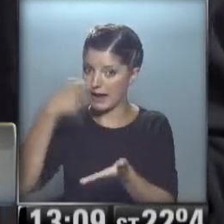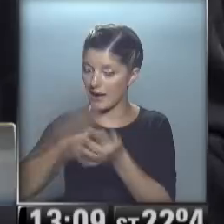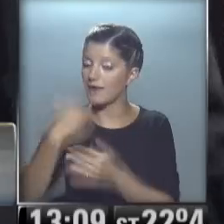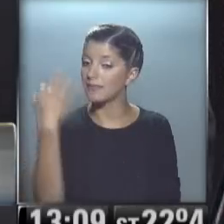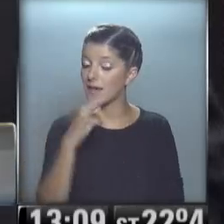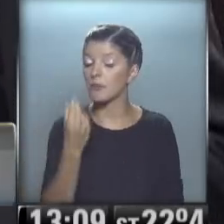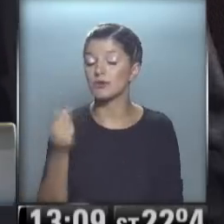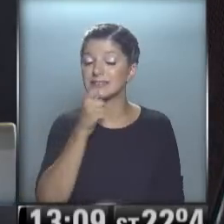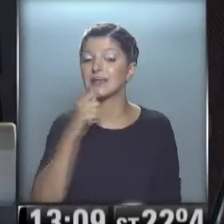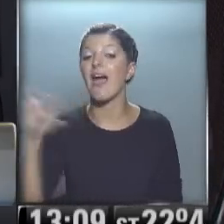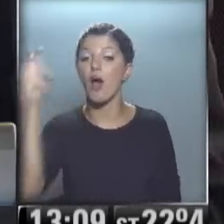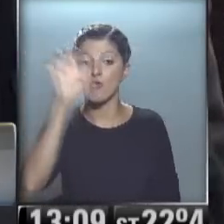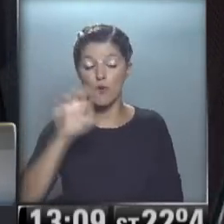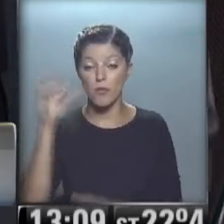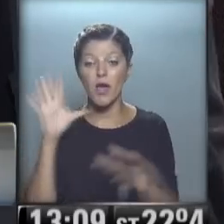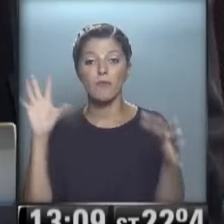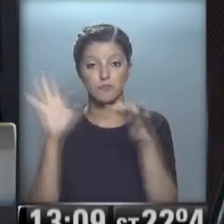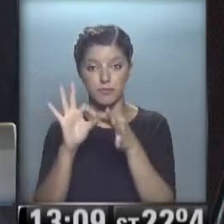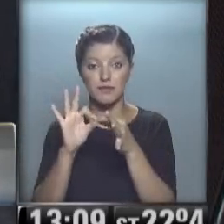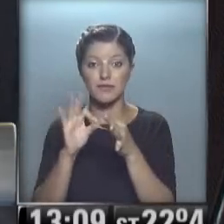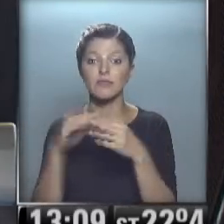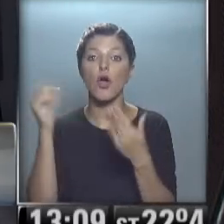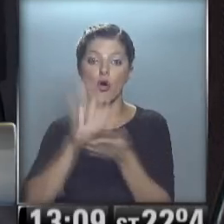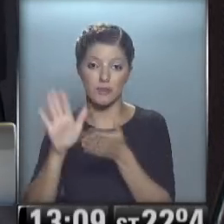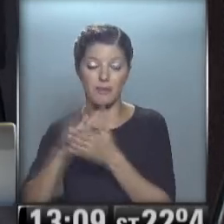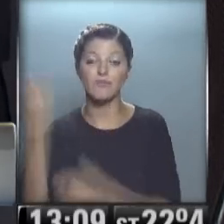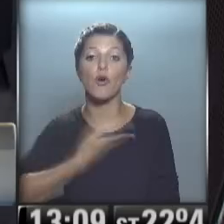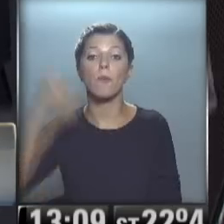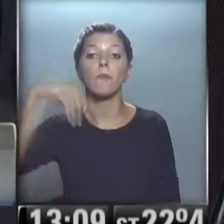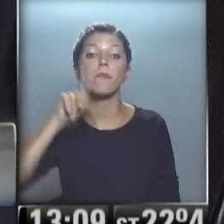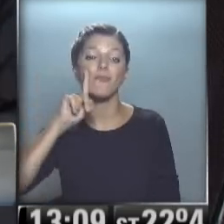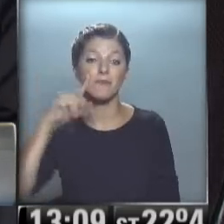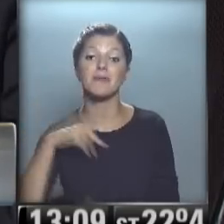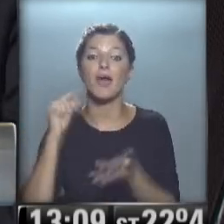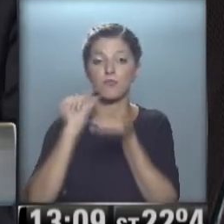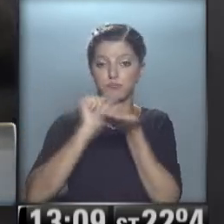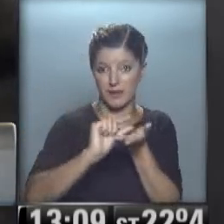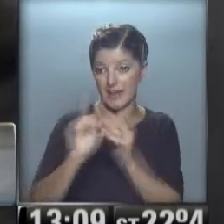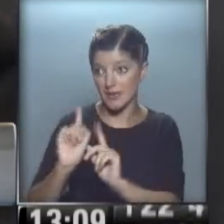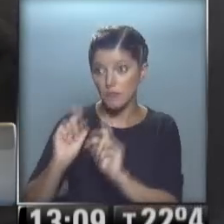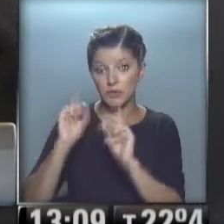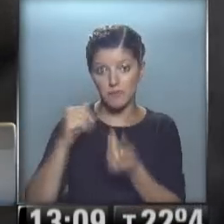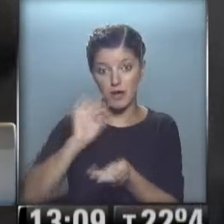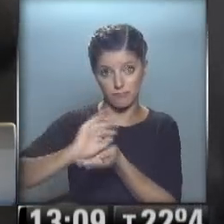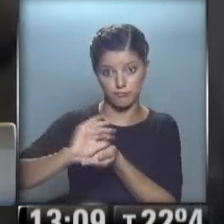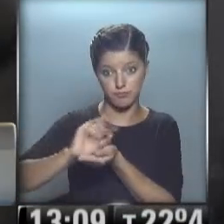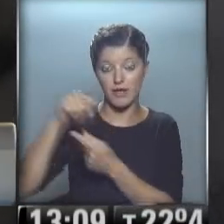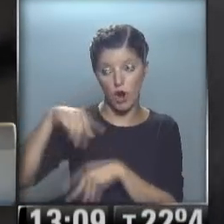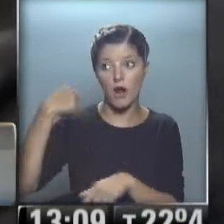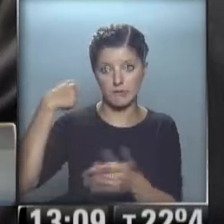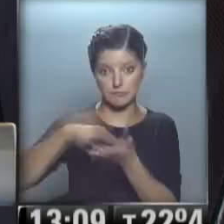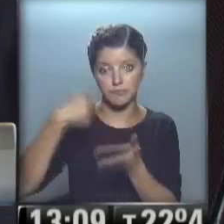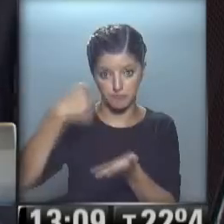la Unión Europea venía de la mano de un refinanciamiento de parte del Fondo Monetario Internacional, que además es uno de los acreedores que le está cobrando la deuda.